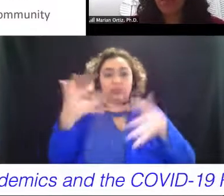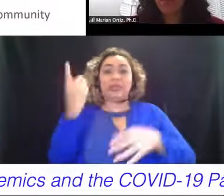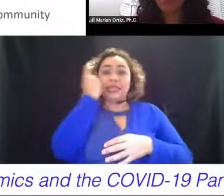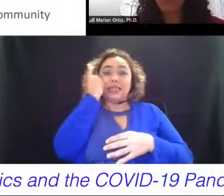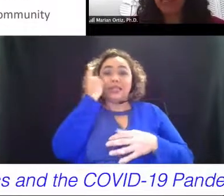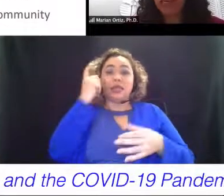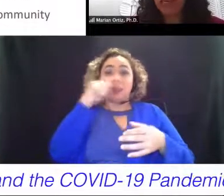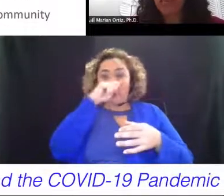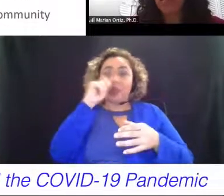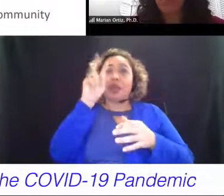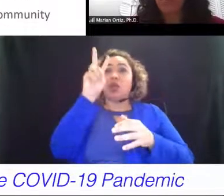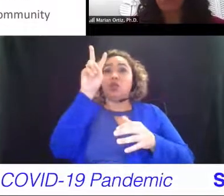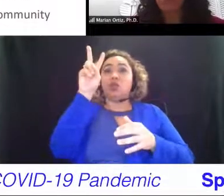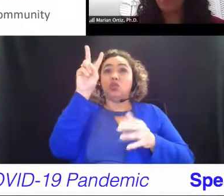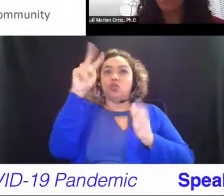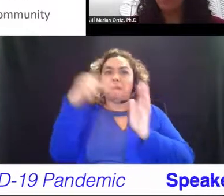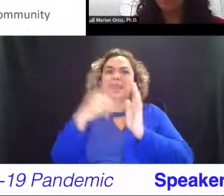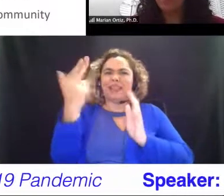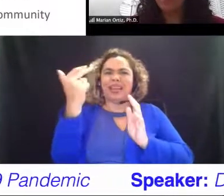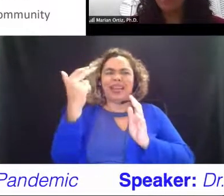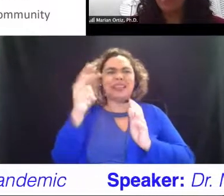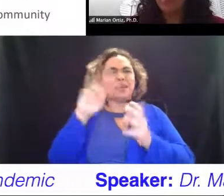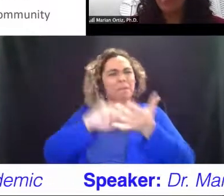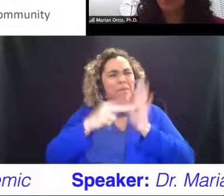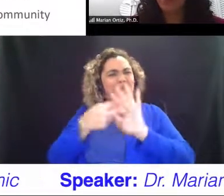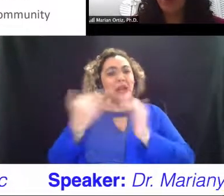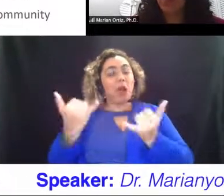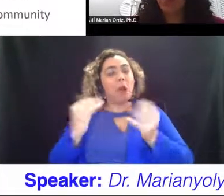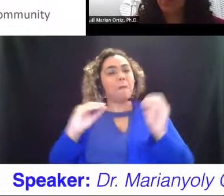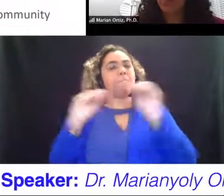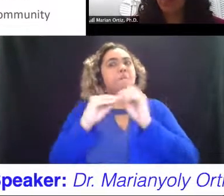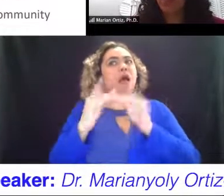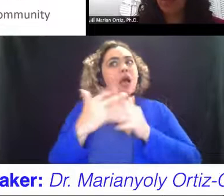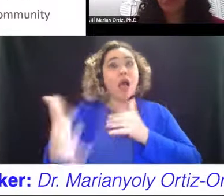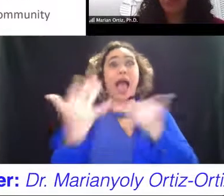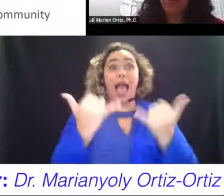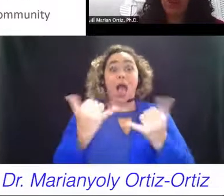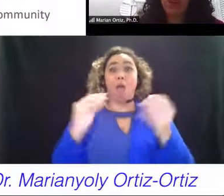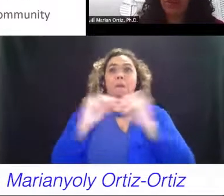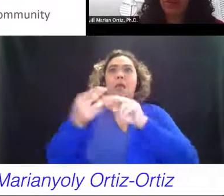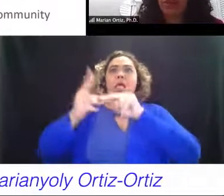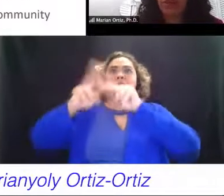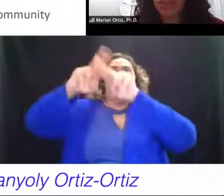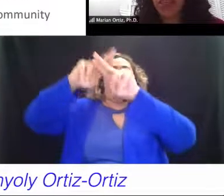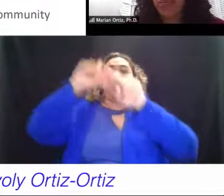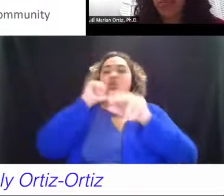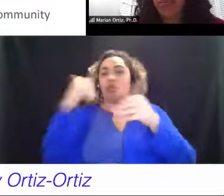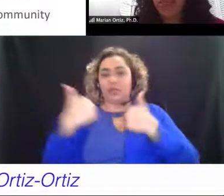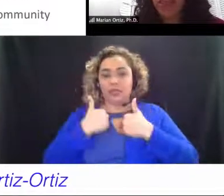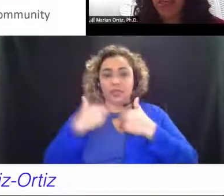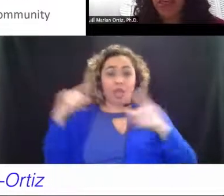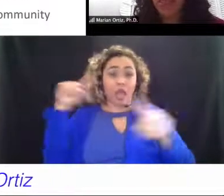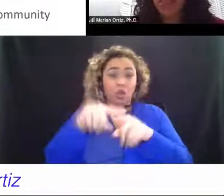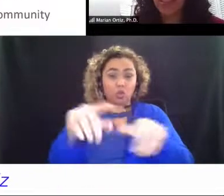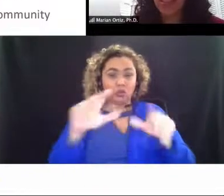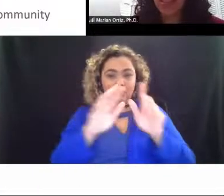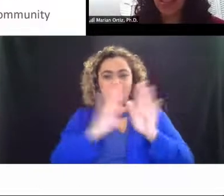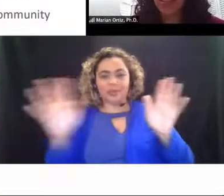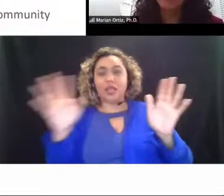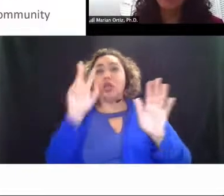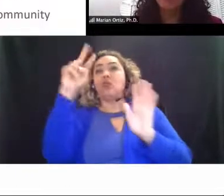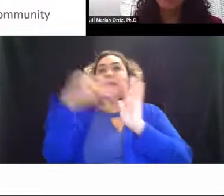en el 2013, así que va un poquito más de tiempo, y ahora que los casos están aumentando, no lo tengo aquí porque aquí está hasta el